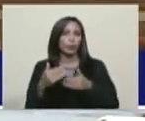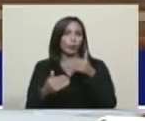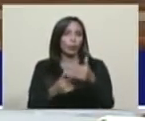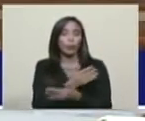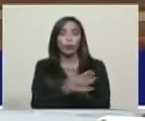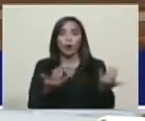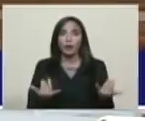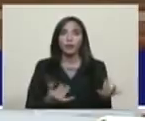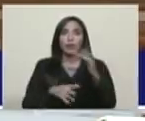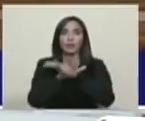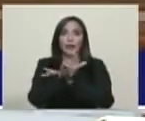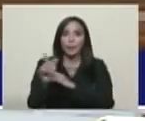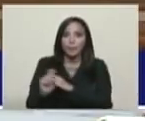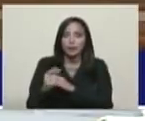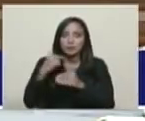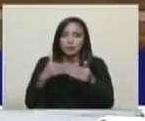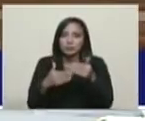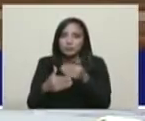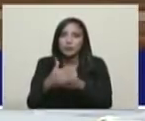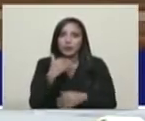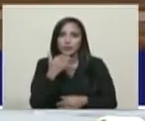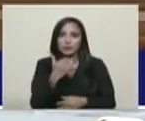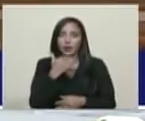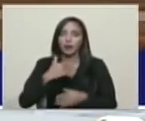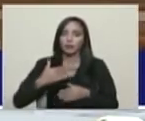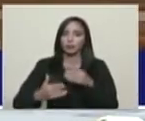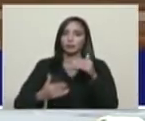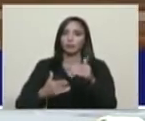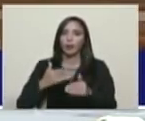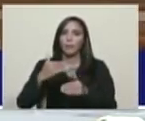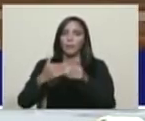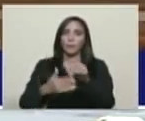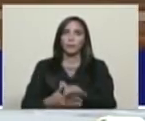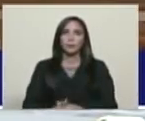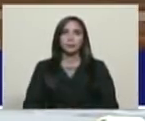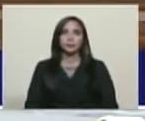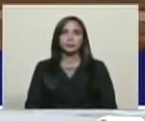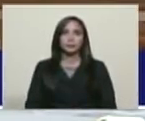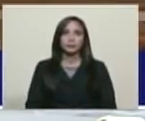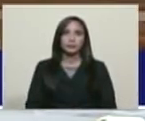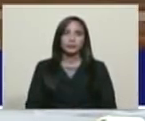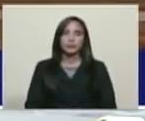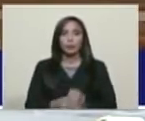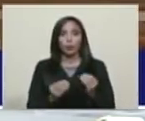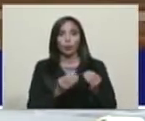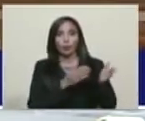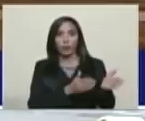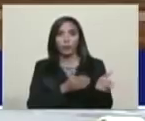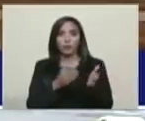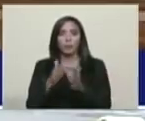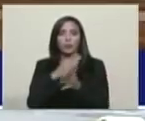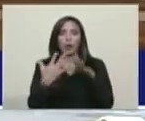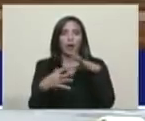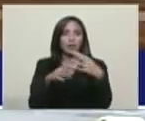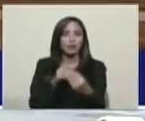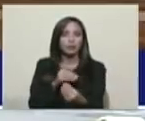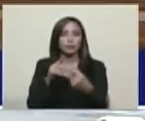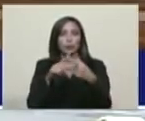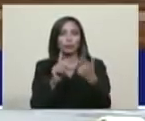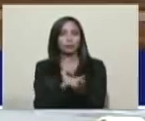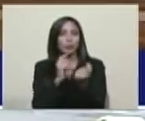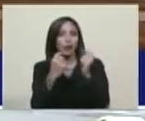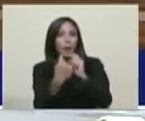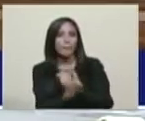día 90, ¿no?, marchando hacia el día 90 en las etapas de adecuación,